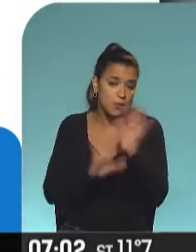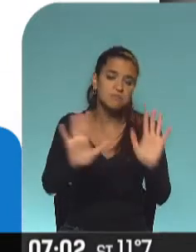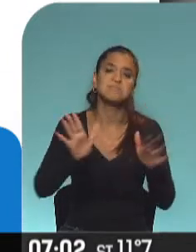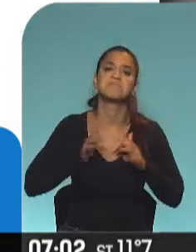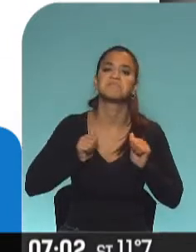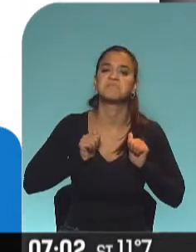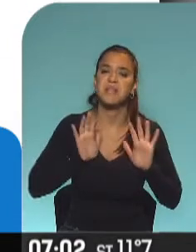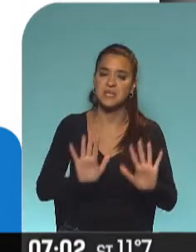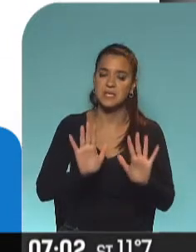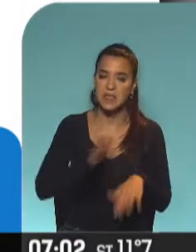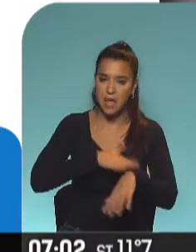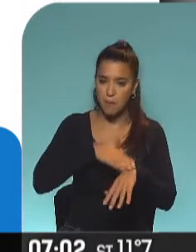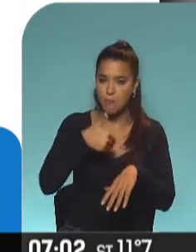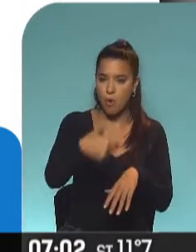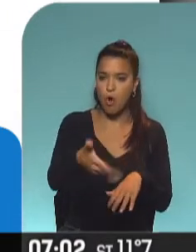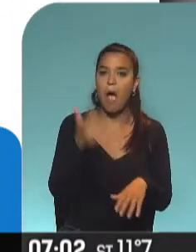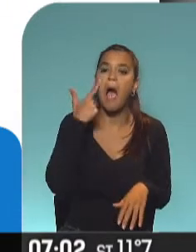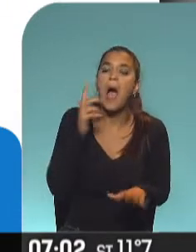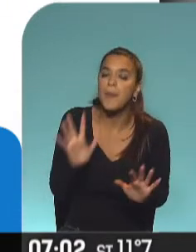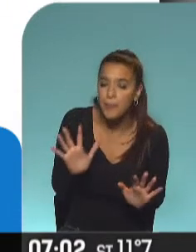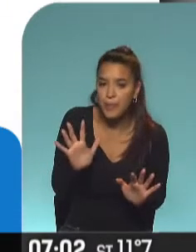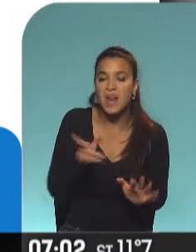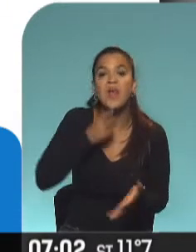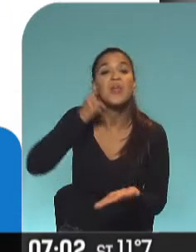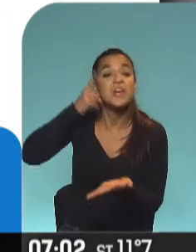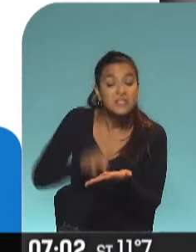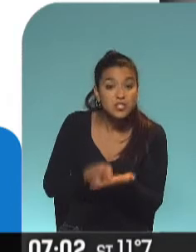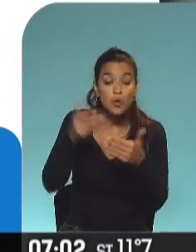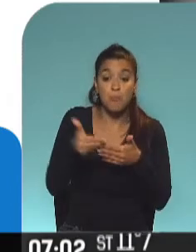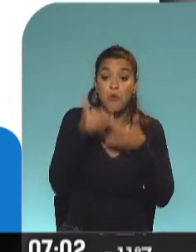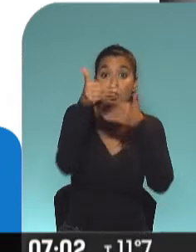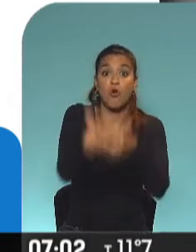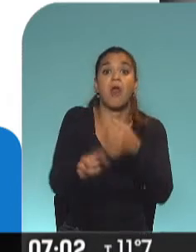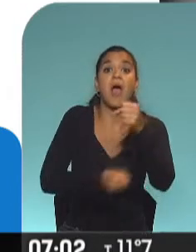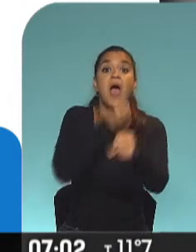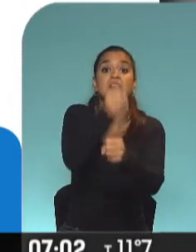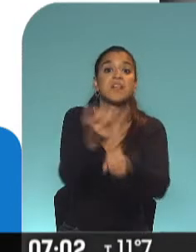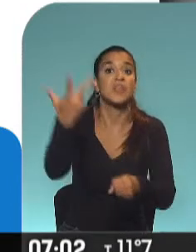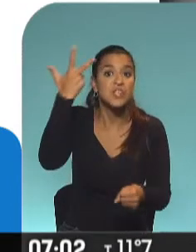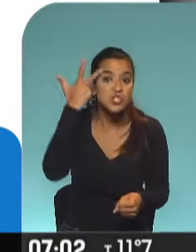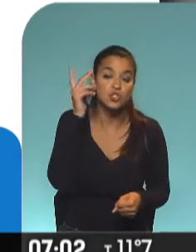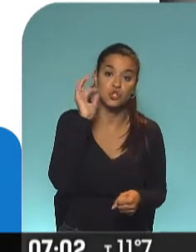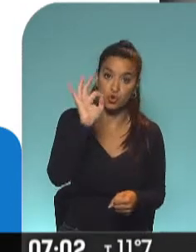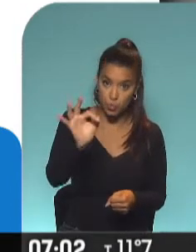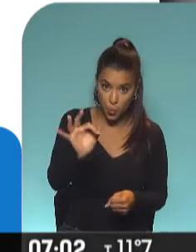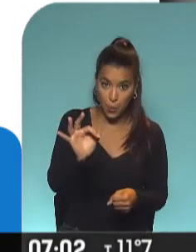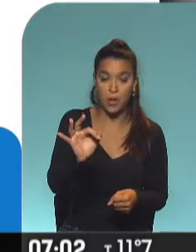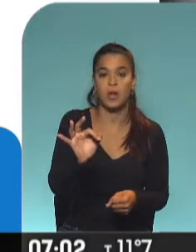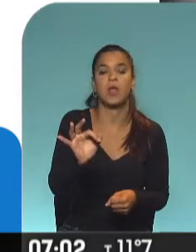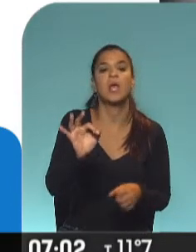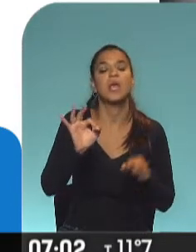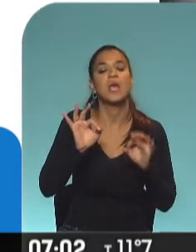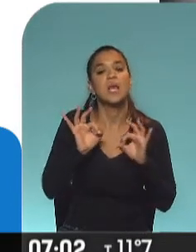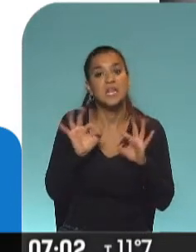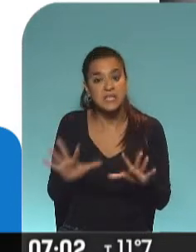tiempo, que la decisión de prorrogar hasta el 18 de octubre las licencias